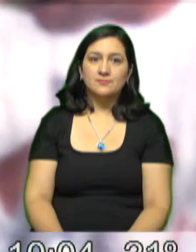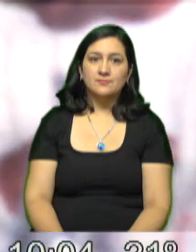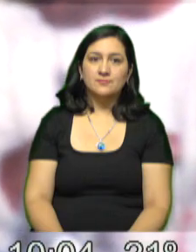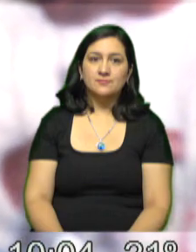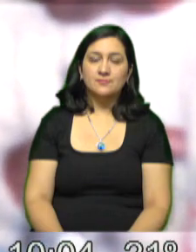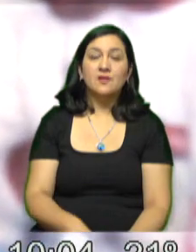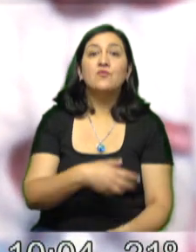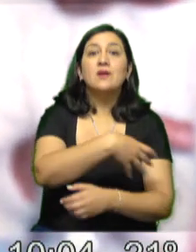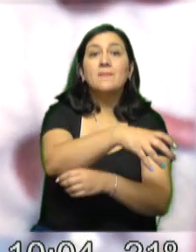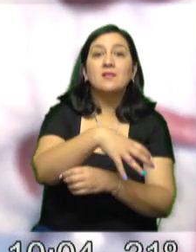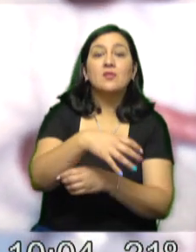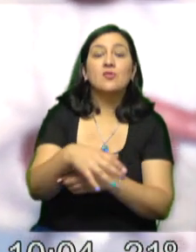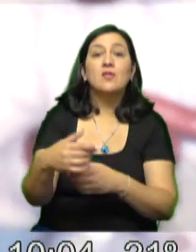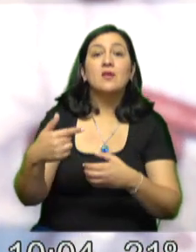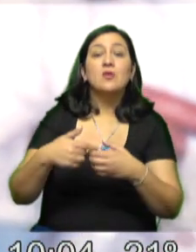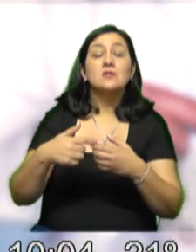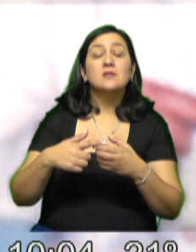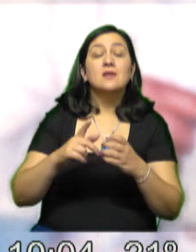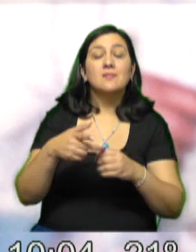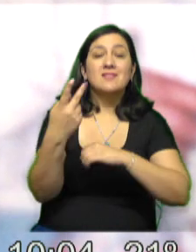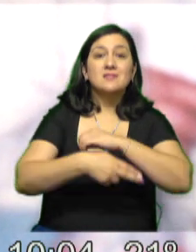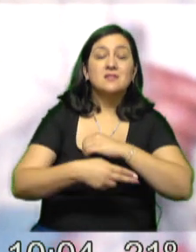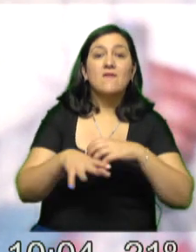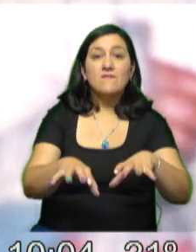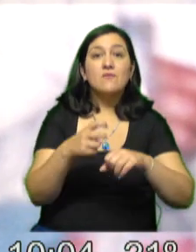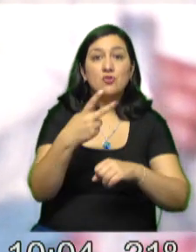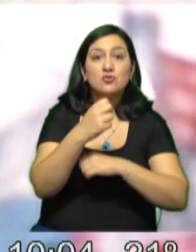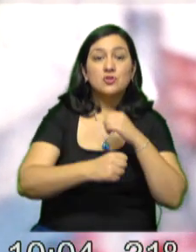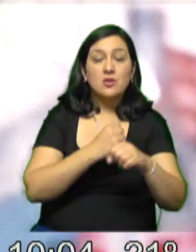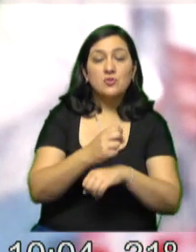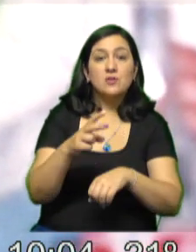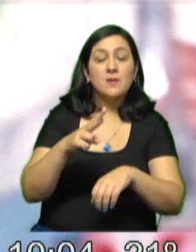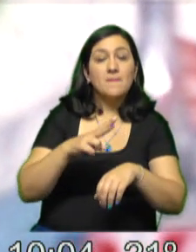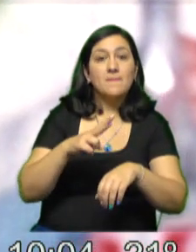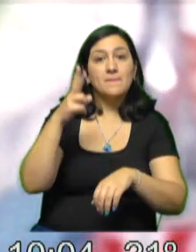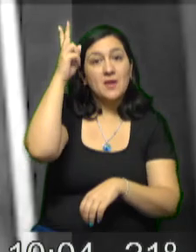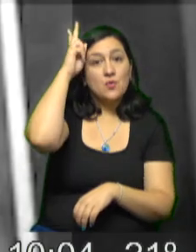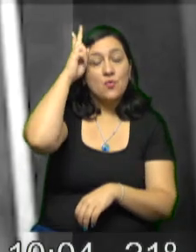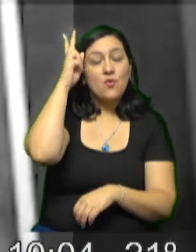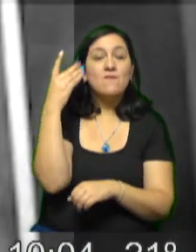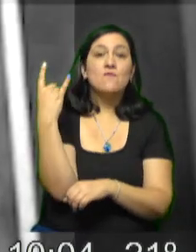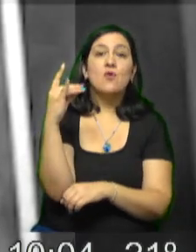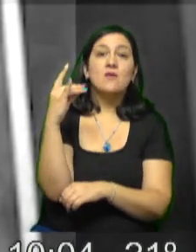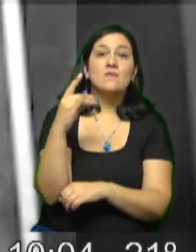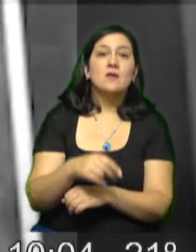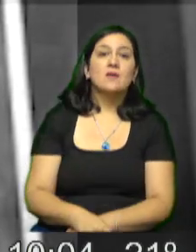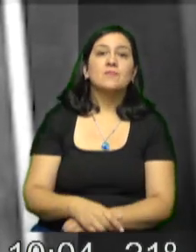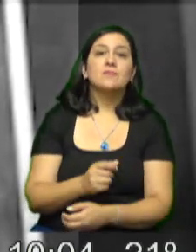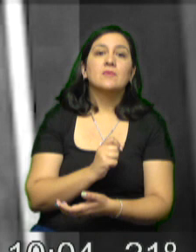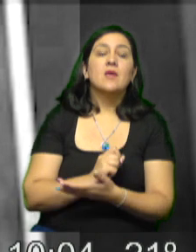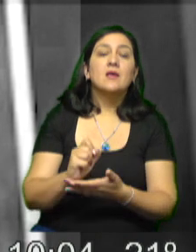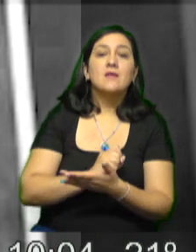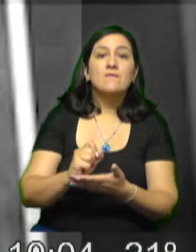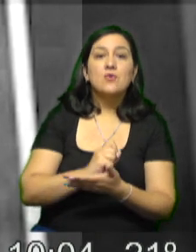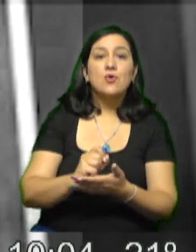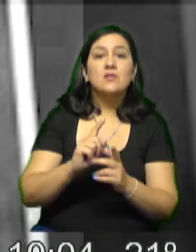Fue repartidor de querosén y taxista. Vivió 2 años entre Perú y Bolivia, donde grabó con Emma Junaro, compuso El tiempo está después y